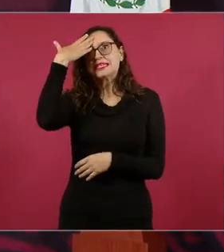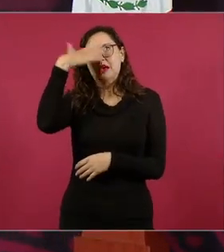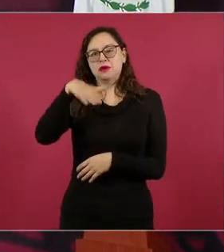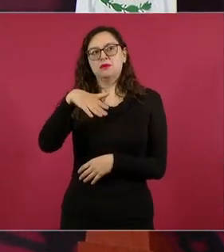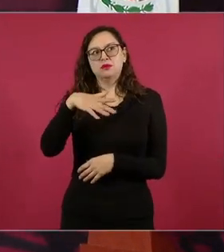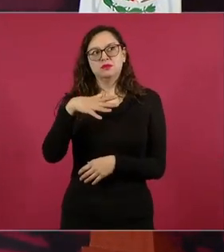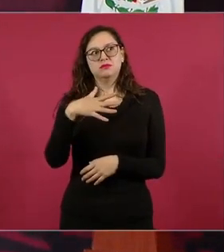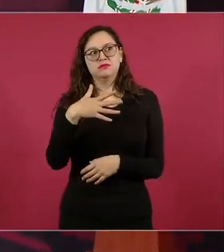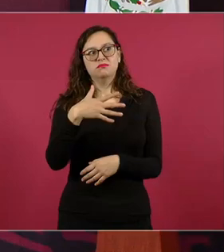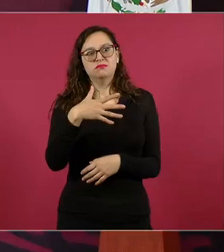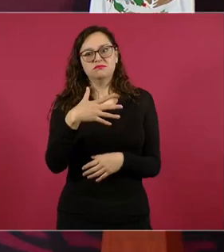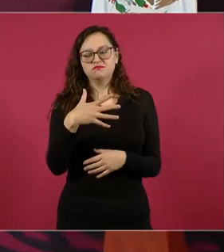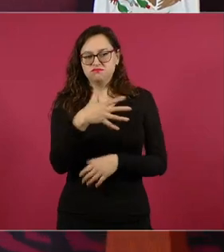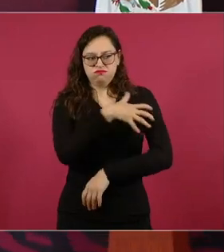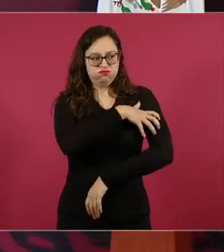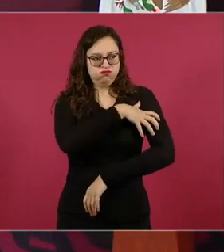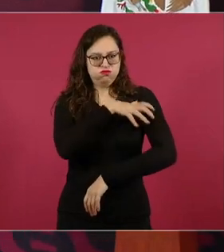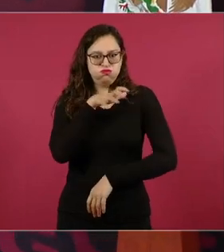empoderaron.